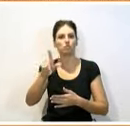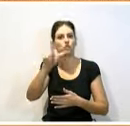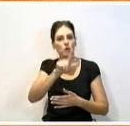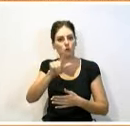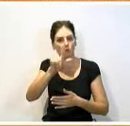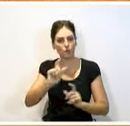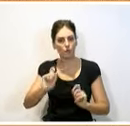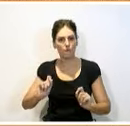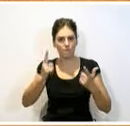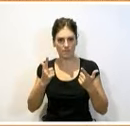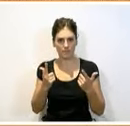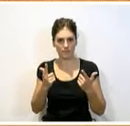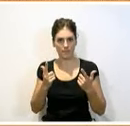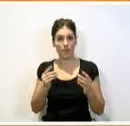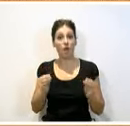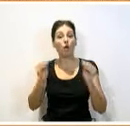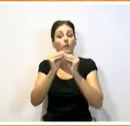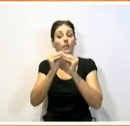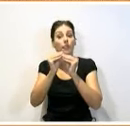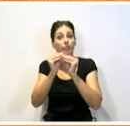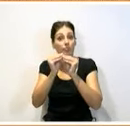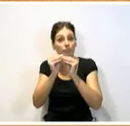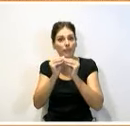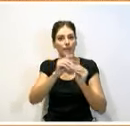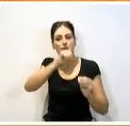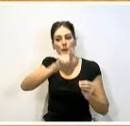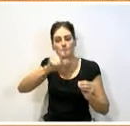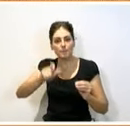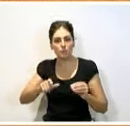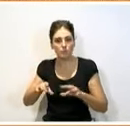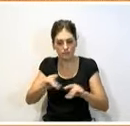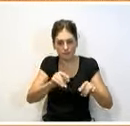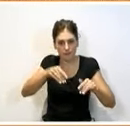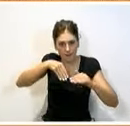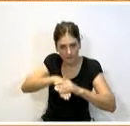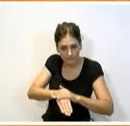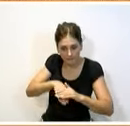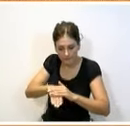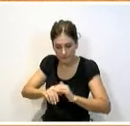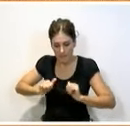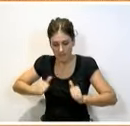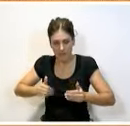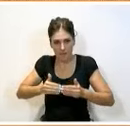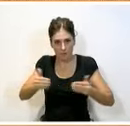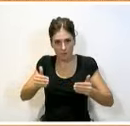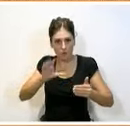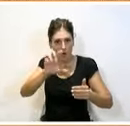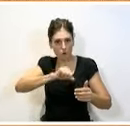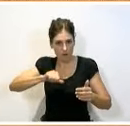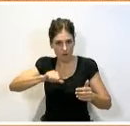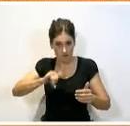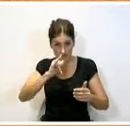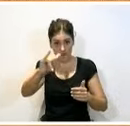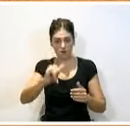Coincide con los primeros enterramientos de los primeros asesinados en la comunidad autónoma de La